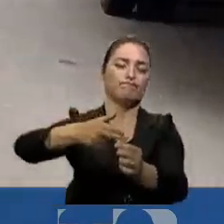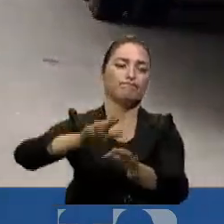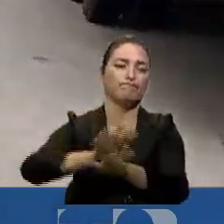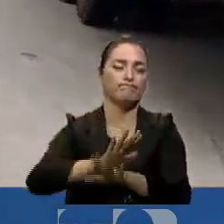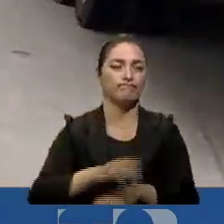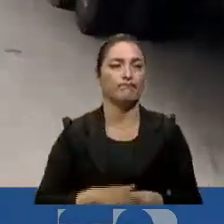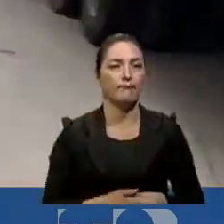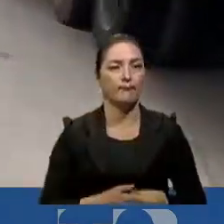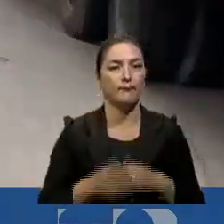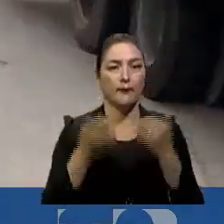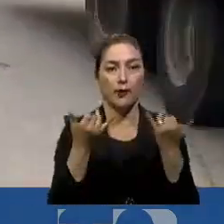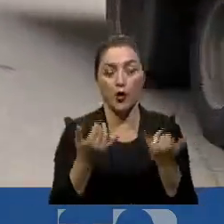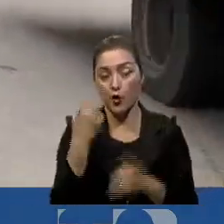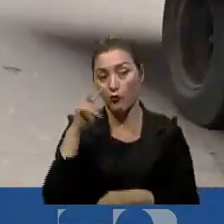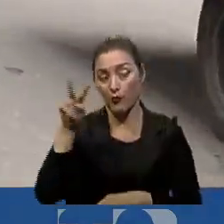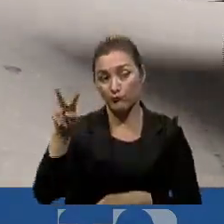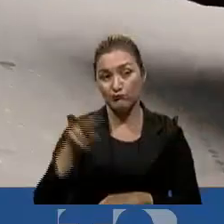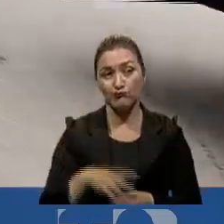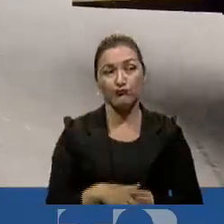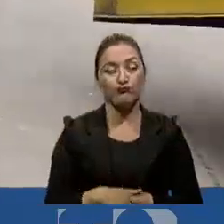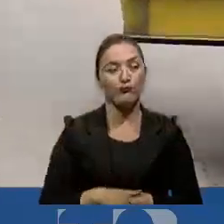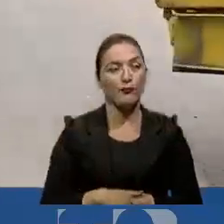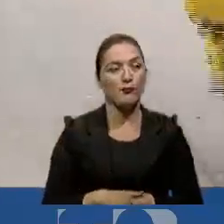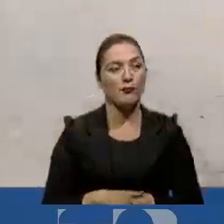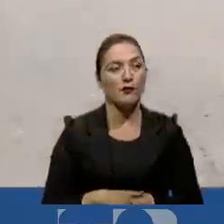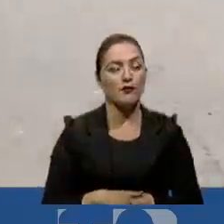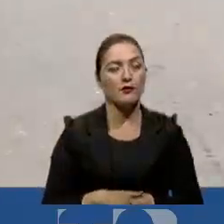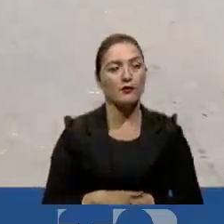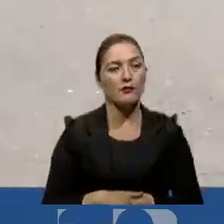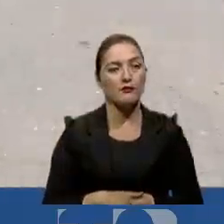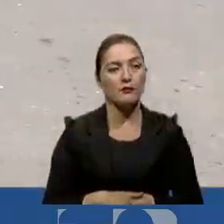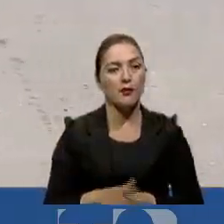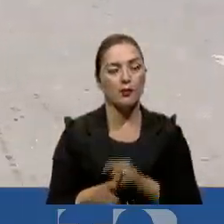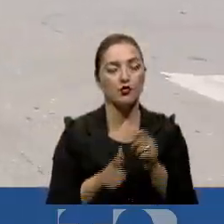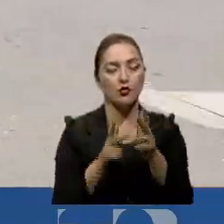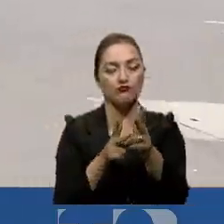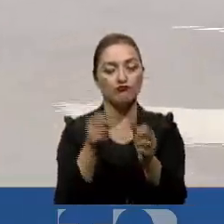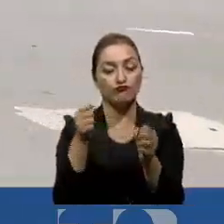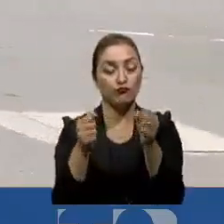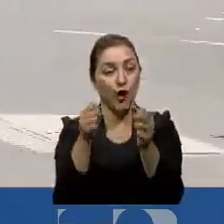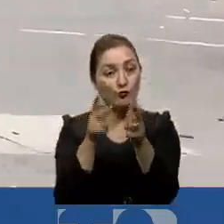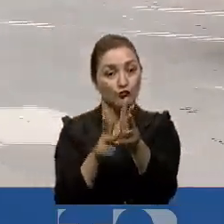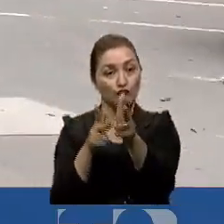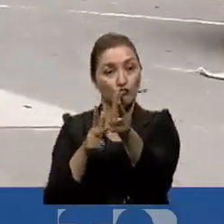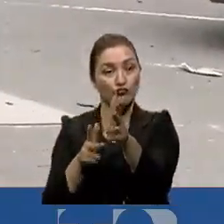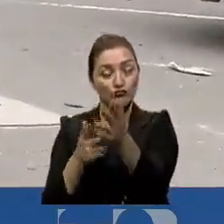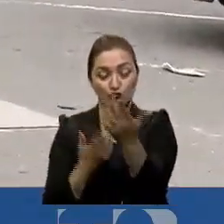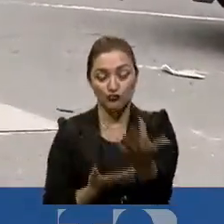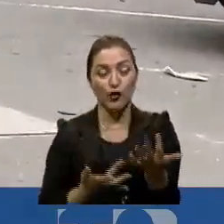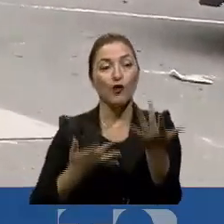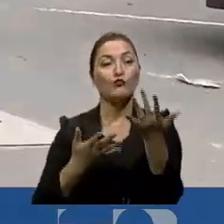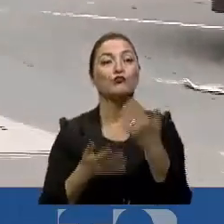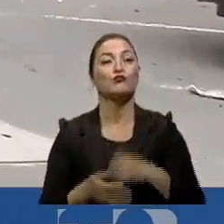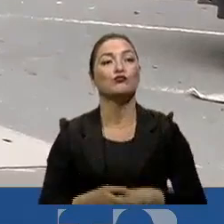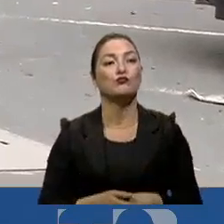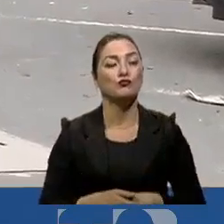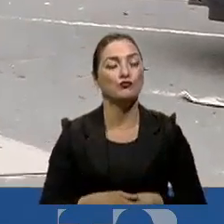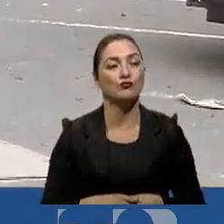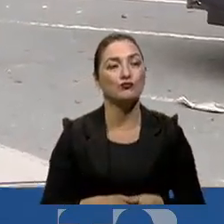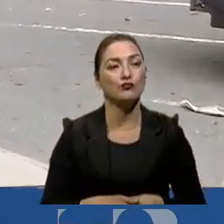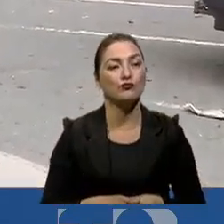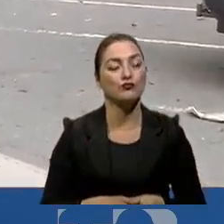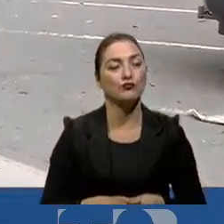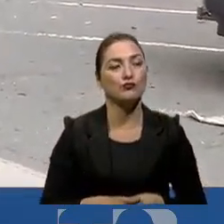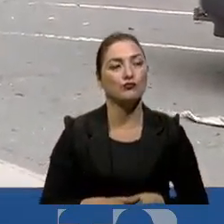ustedes pueden observar, hay una gran cantidad de ciudadanos que están esperando para abastecerse con el producto